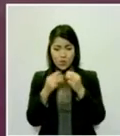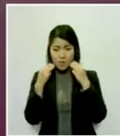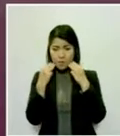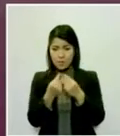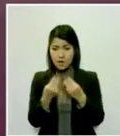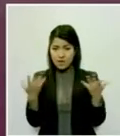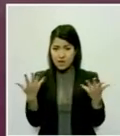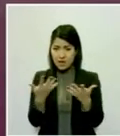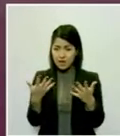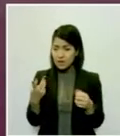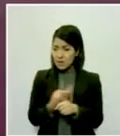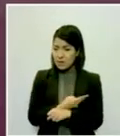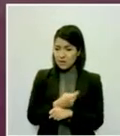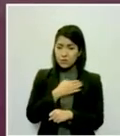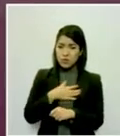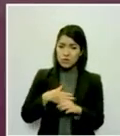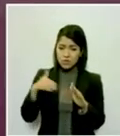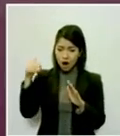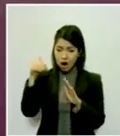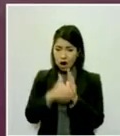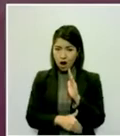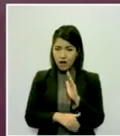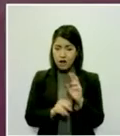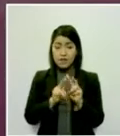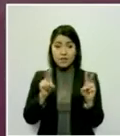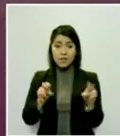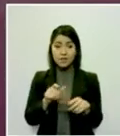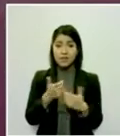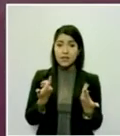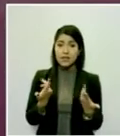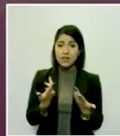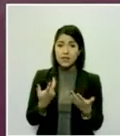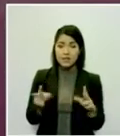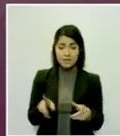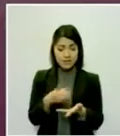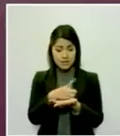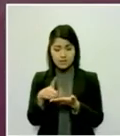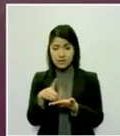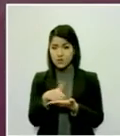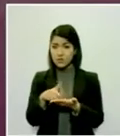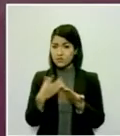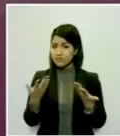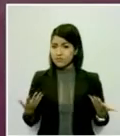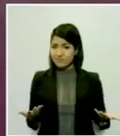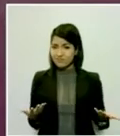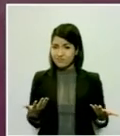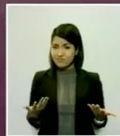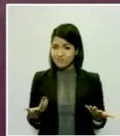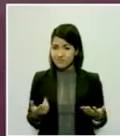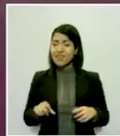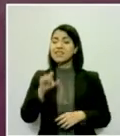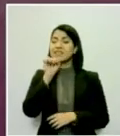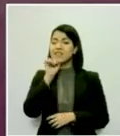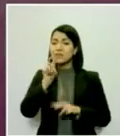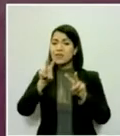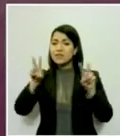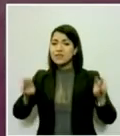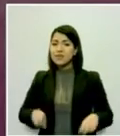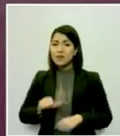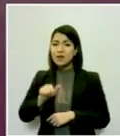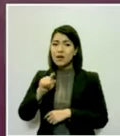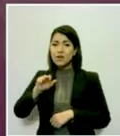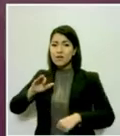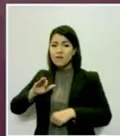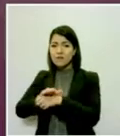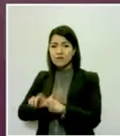el tema del narcotráfico y el tema de todo esto que se genera. El tema de las autodefensas y todo eso forma parte